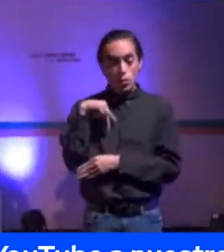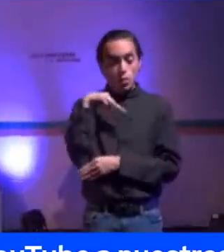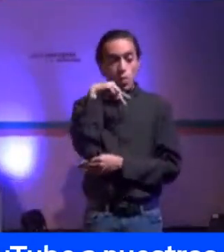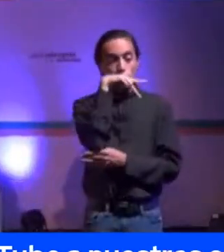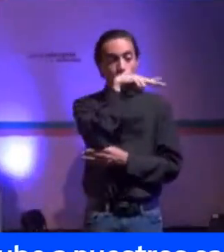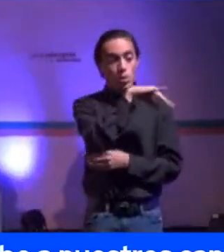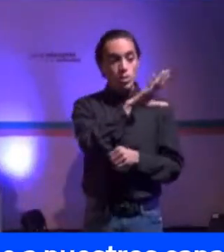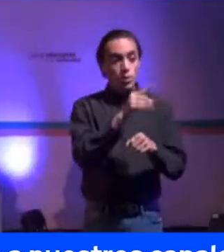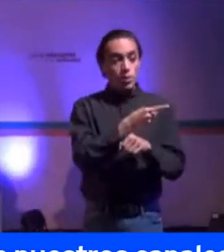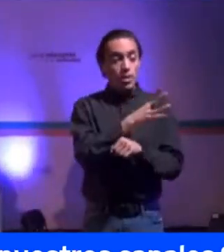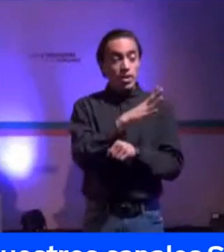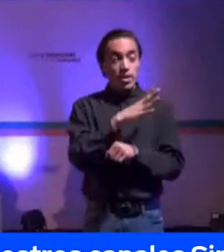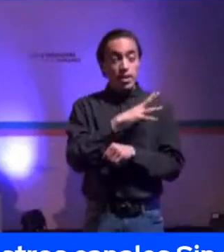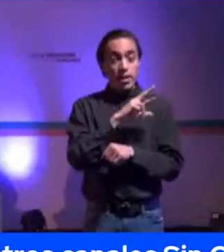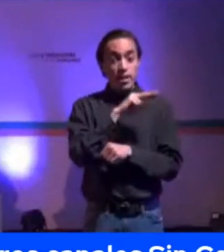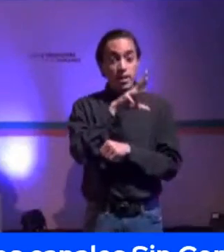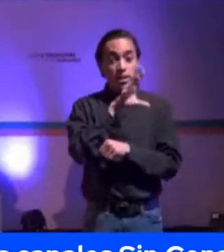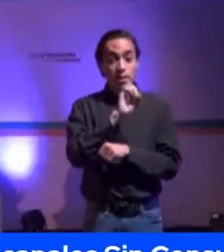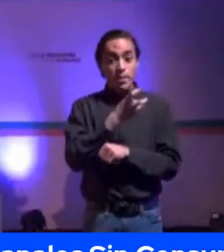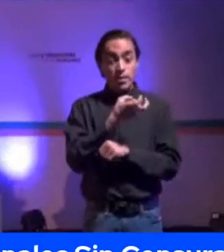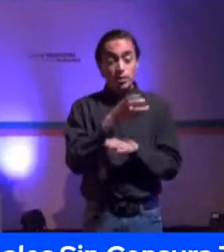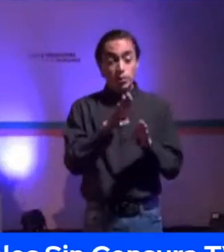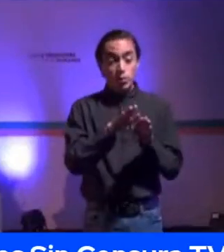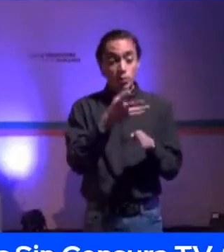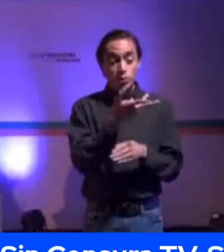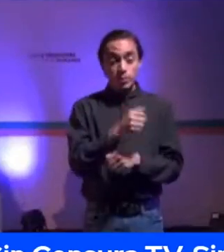estará Ramiro Padilla Tondo, el sensei.